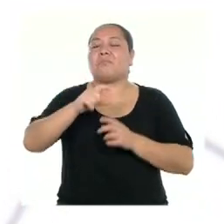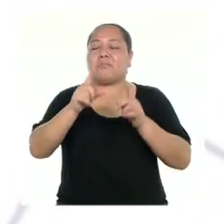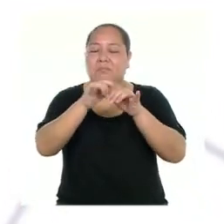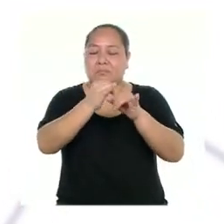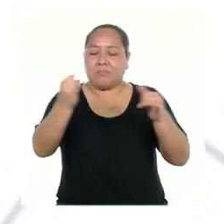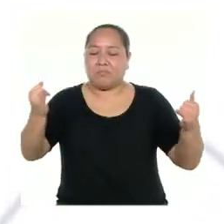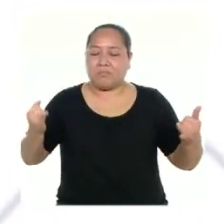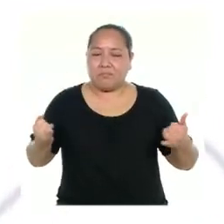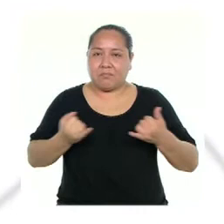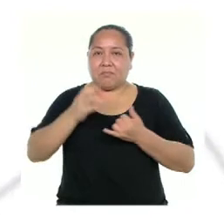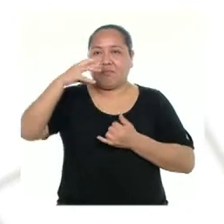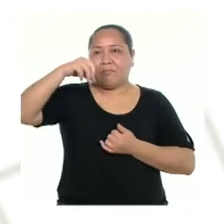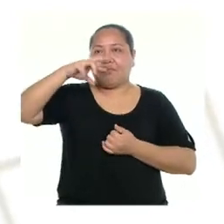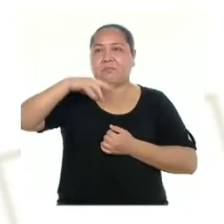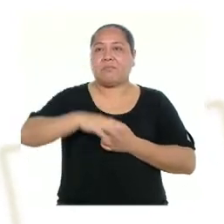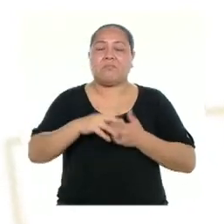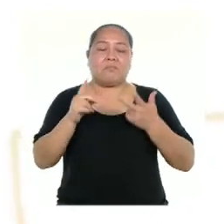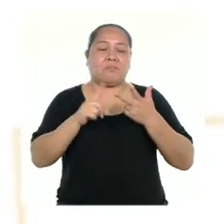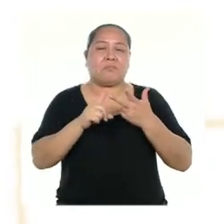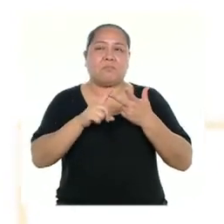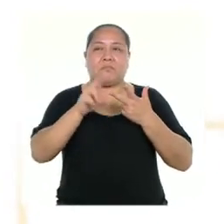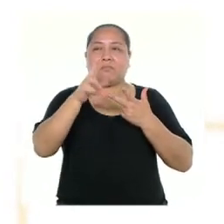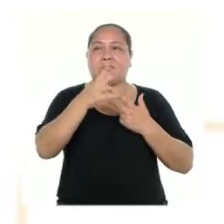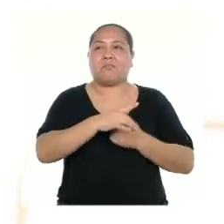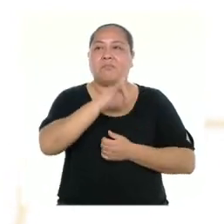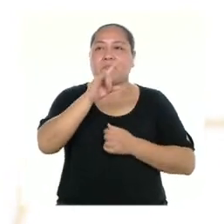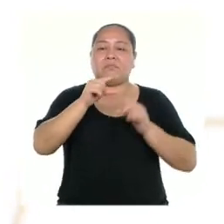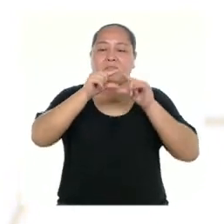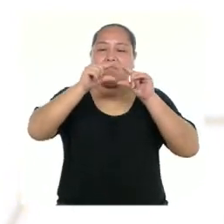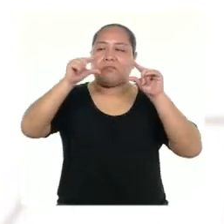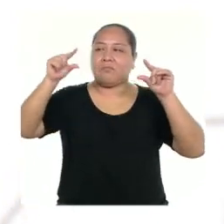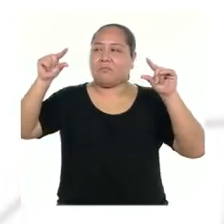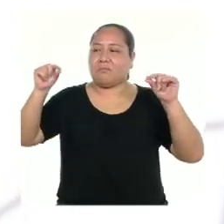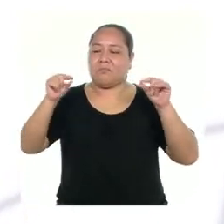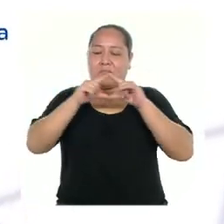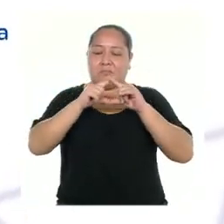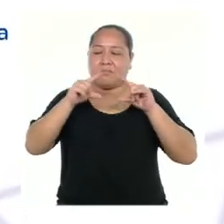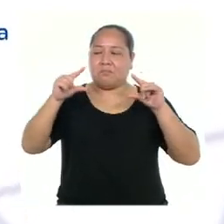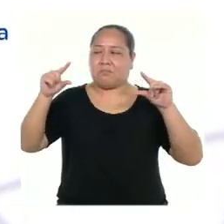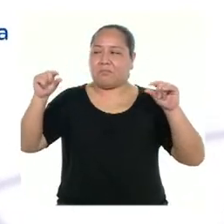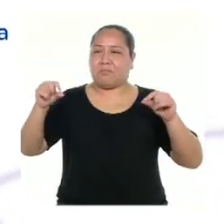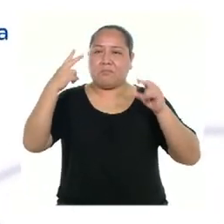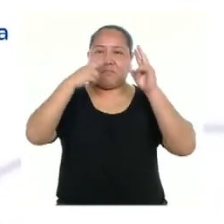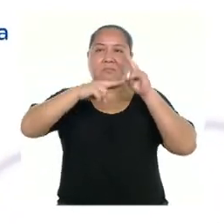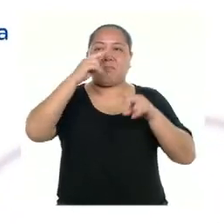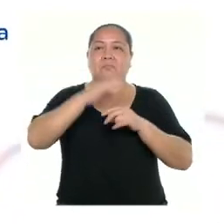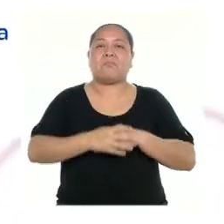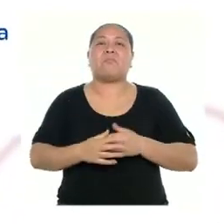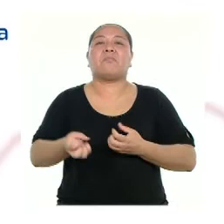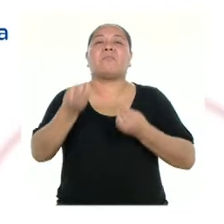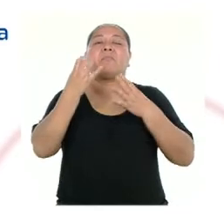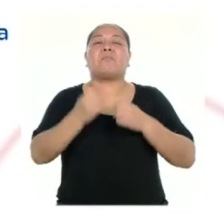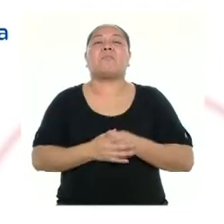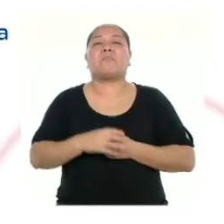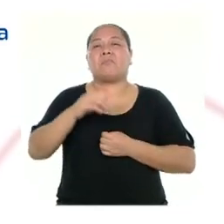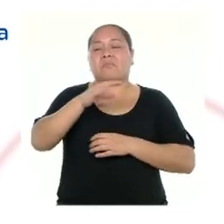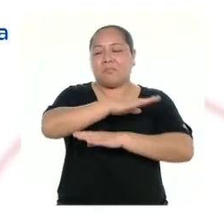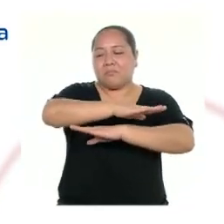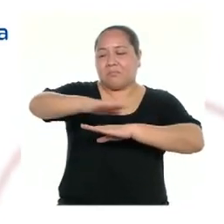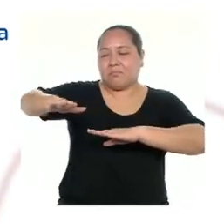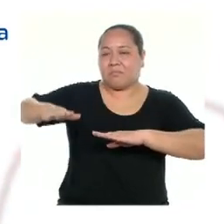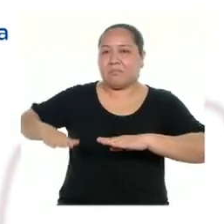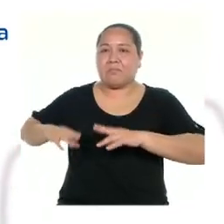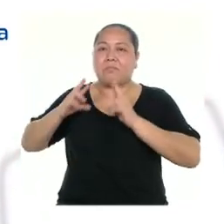mapa. 3. Empleamos tiras rectangulares para calcular la medida de la superficie del mapa de la cuenca del